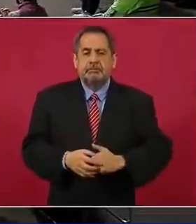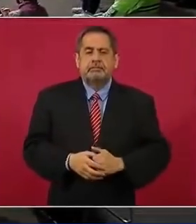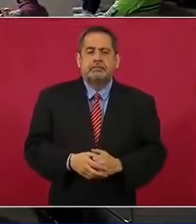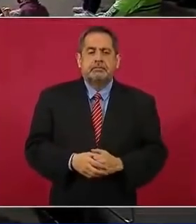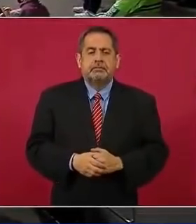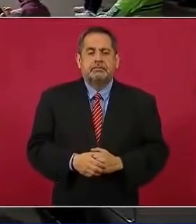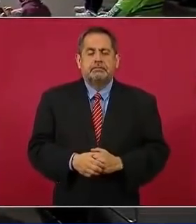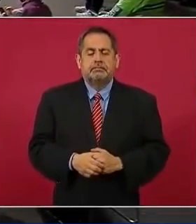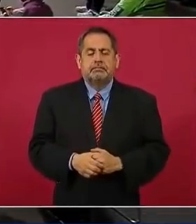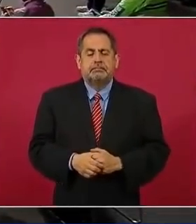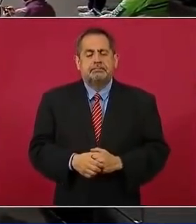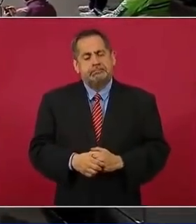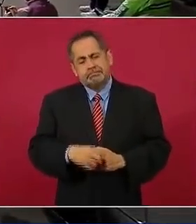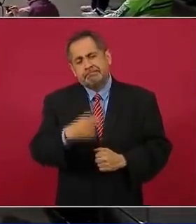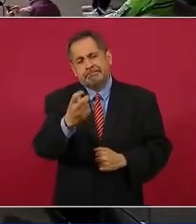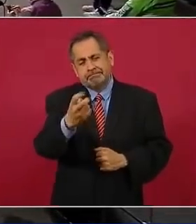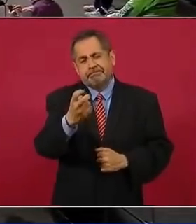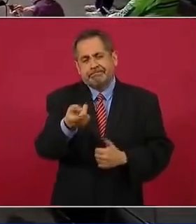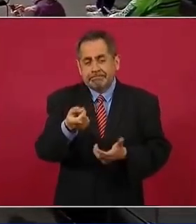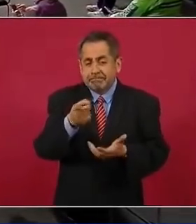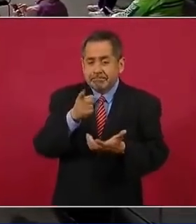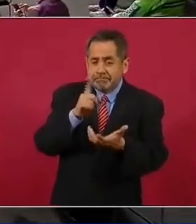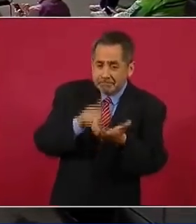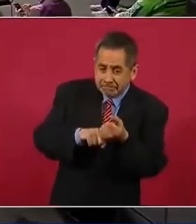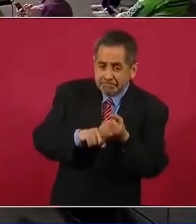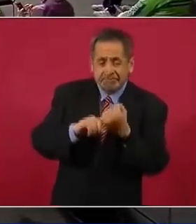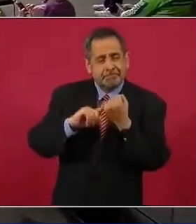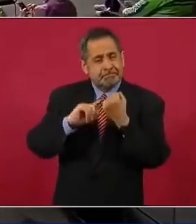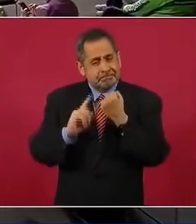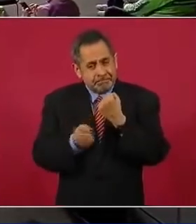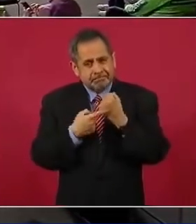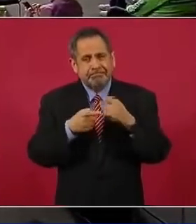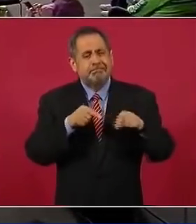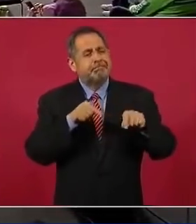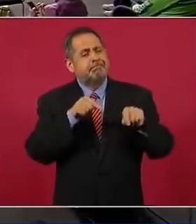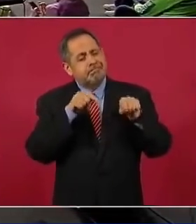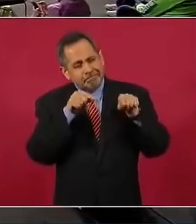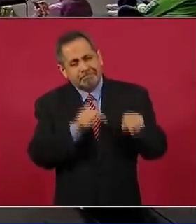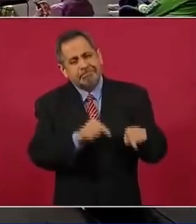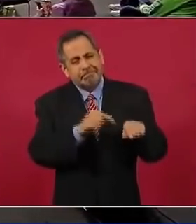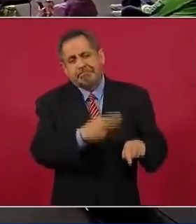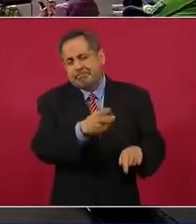ese es el fondo del asunto, ¿no? No es